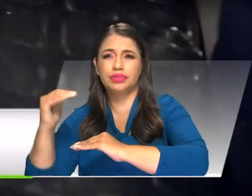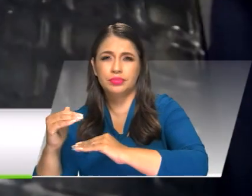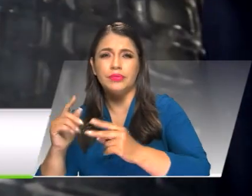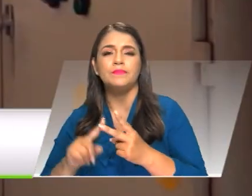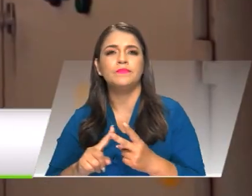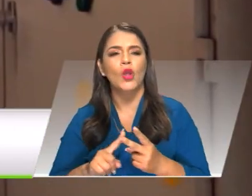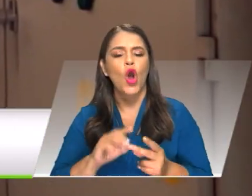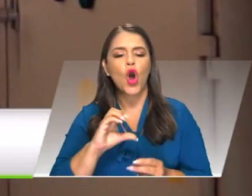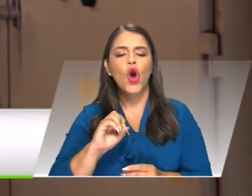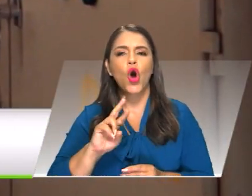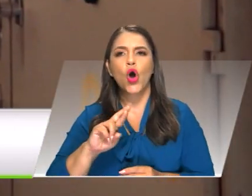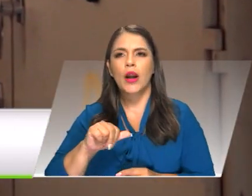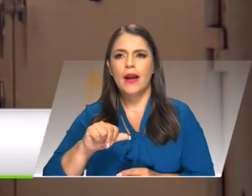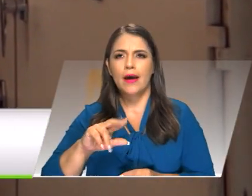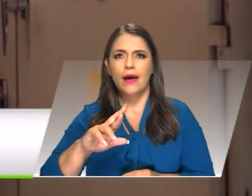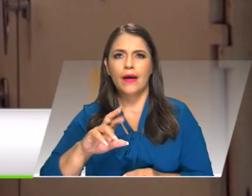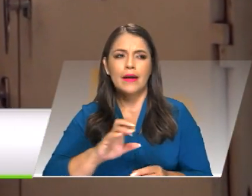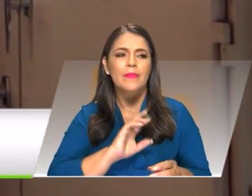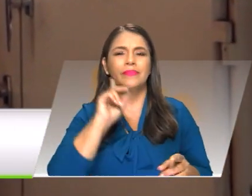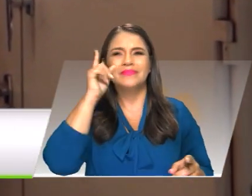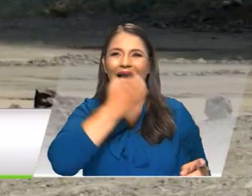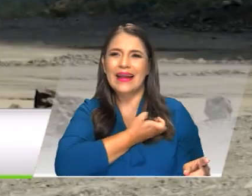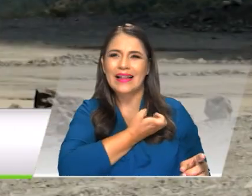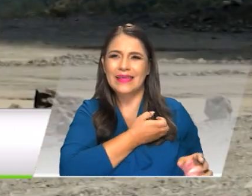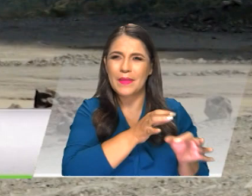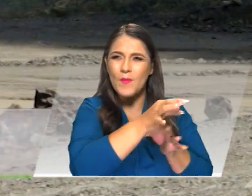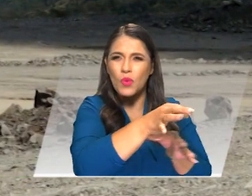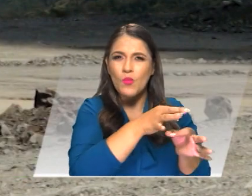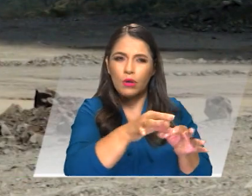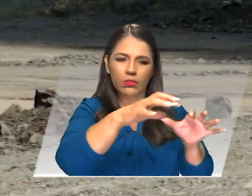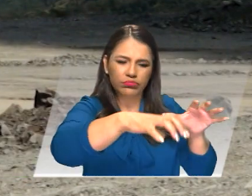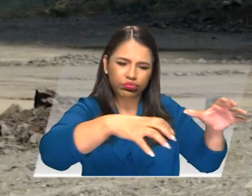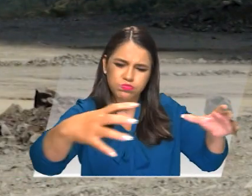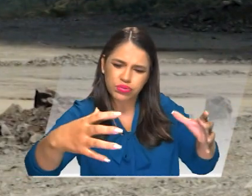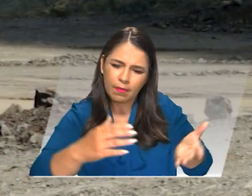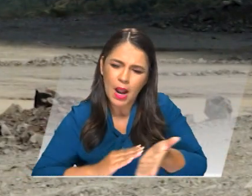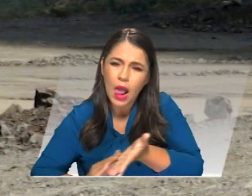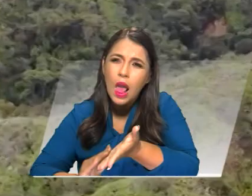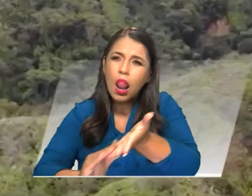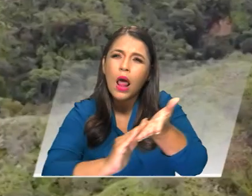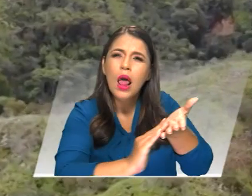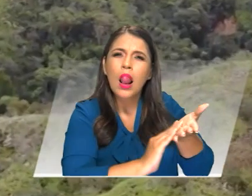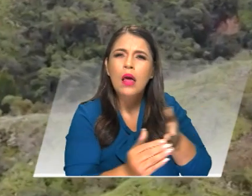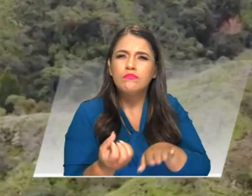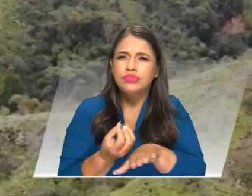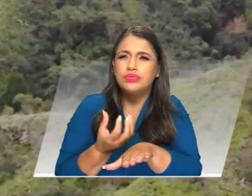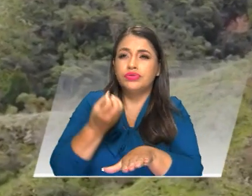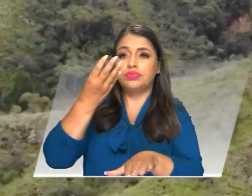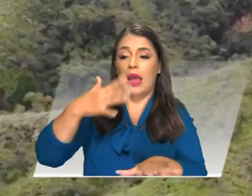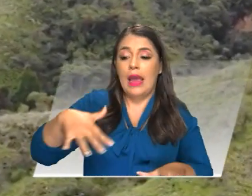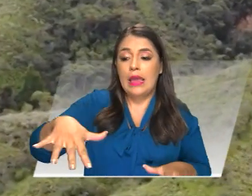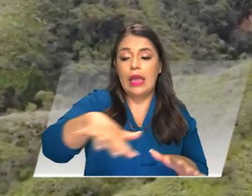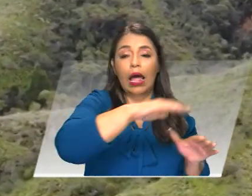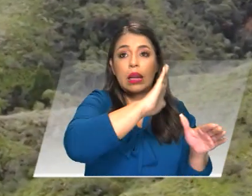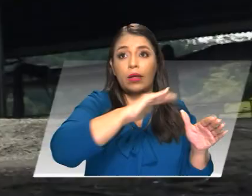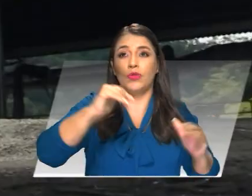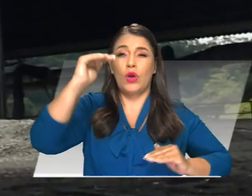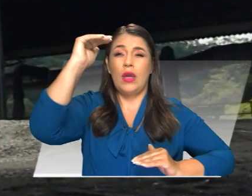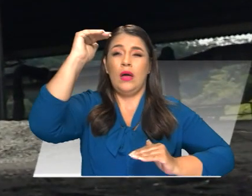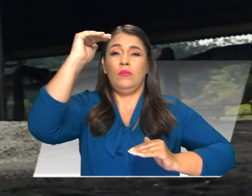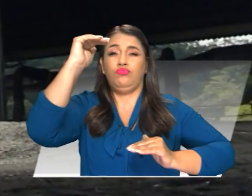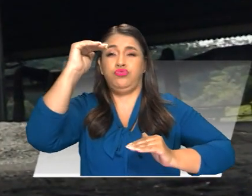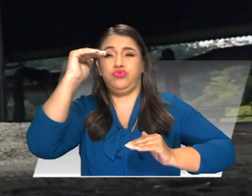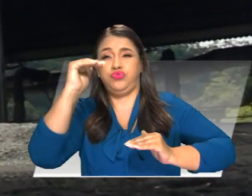gobiernos municipales para establecer los planes de reducción y compensación de efecto invernadero organizacional la región está cerca de cumplir la meta de reducción del 7 por ciento